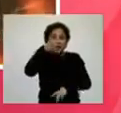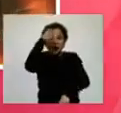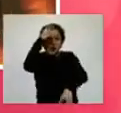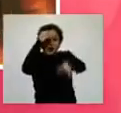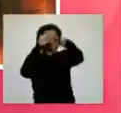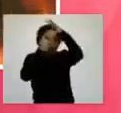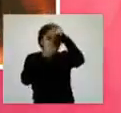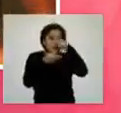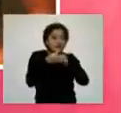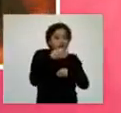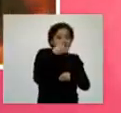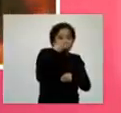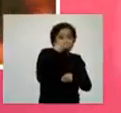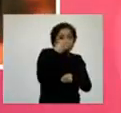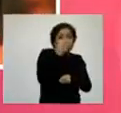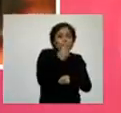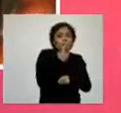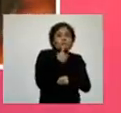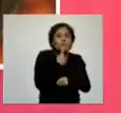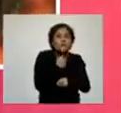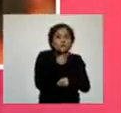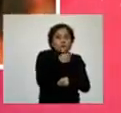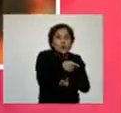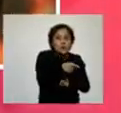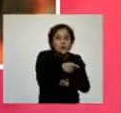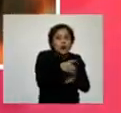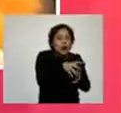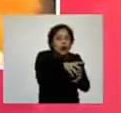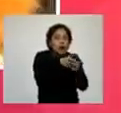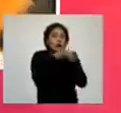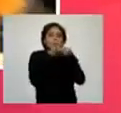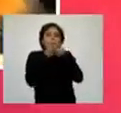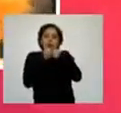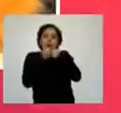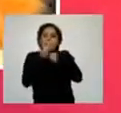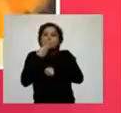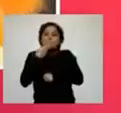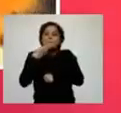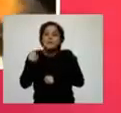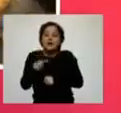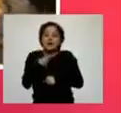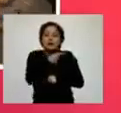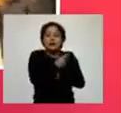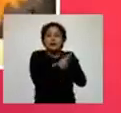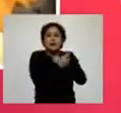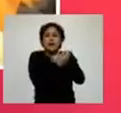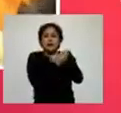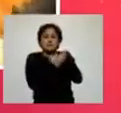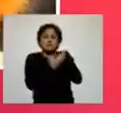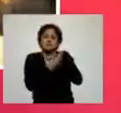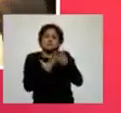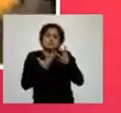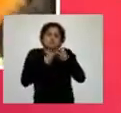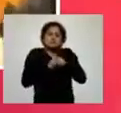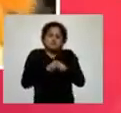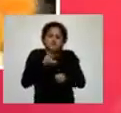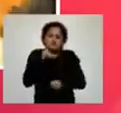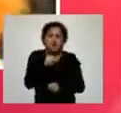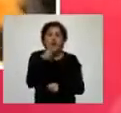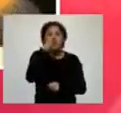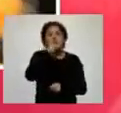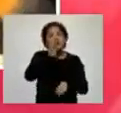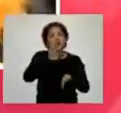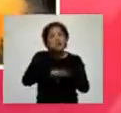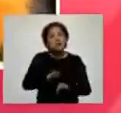aquella flor roja, sin que me atraparan sus pétalos. Pero lo más importante fue que aprendí que